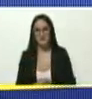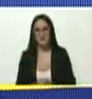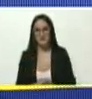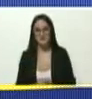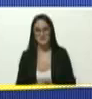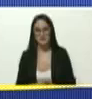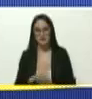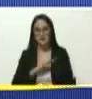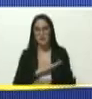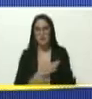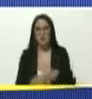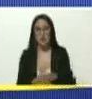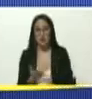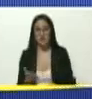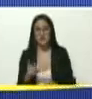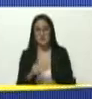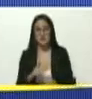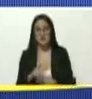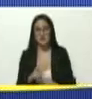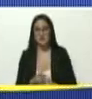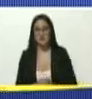nuestra poderosa Pequibem,